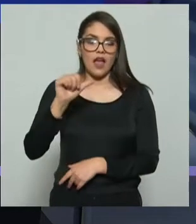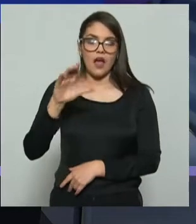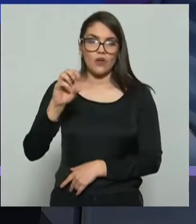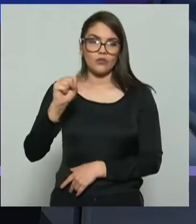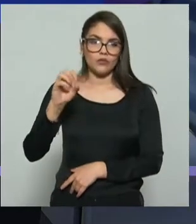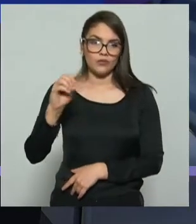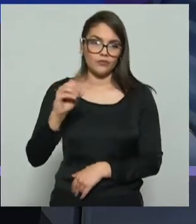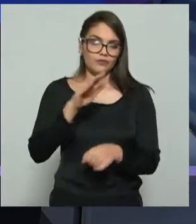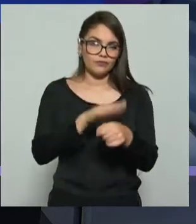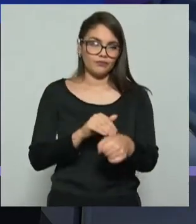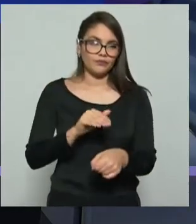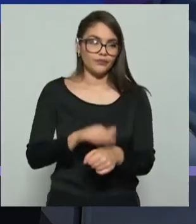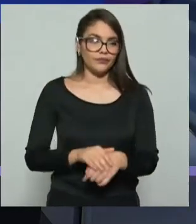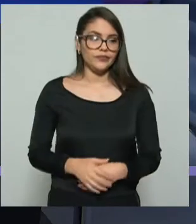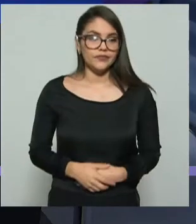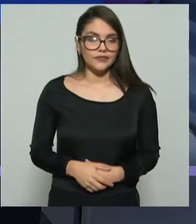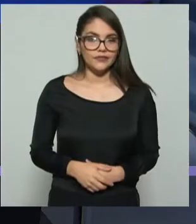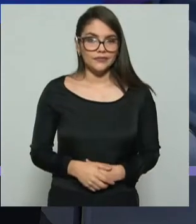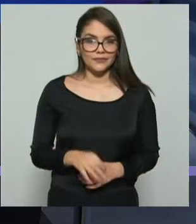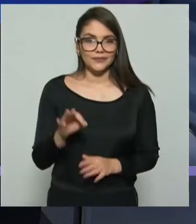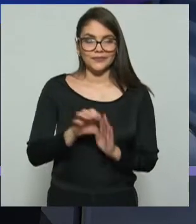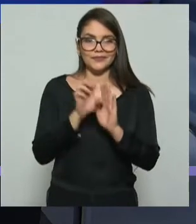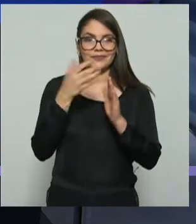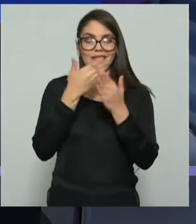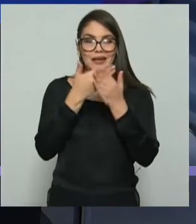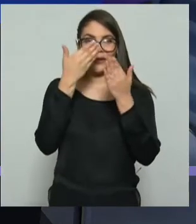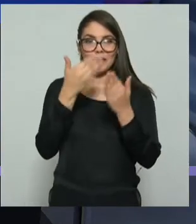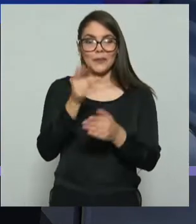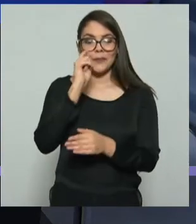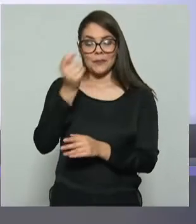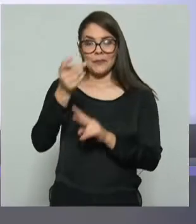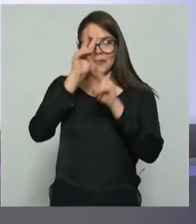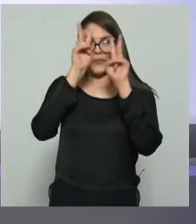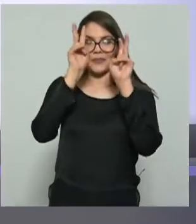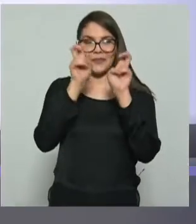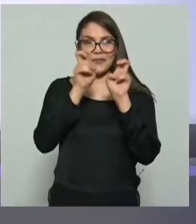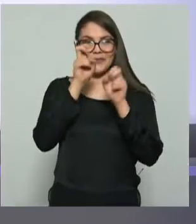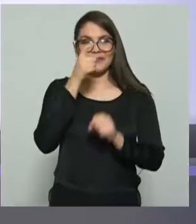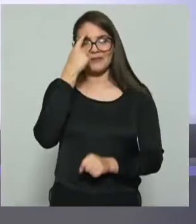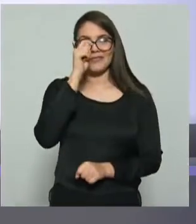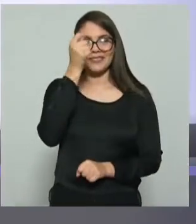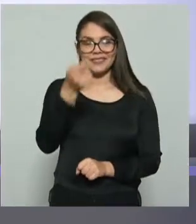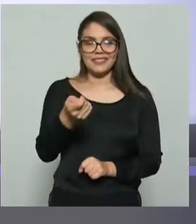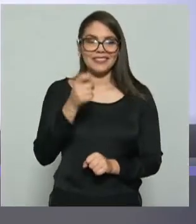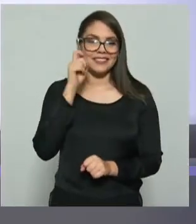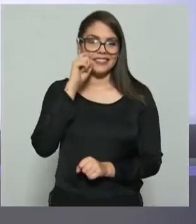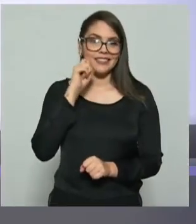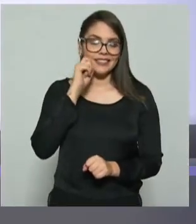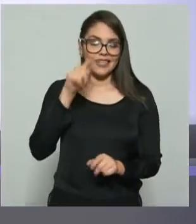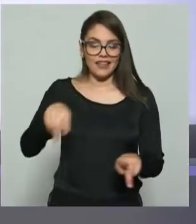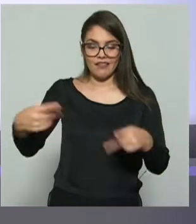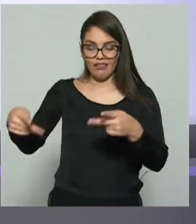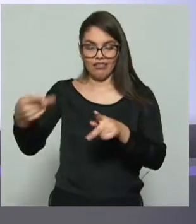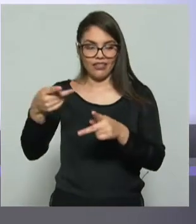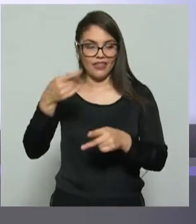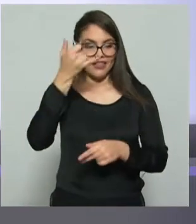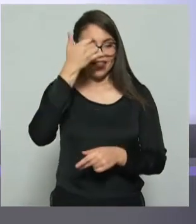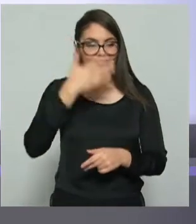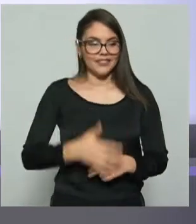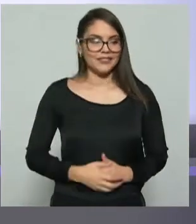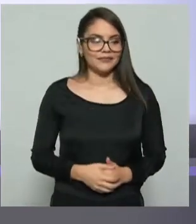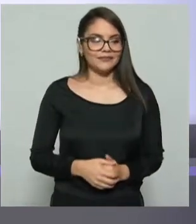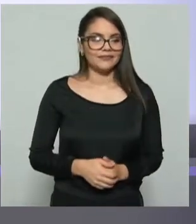hablabas, que por ejemplo, esta vez, ¿no? Es un tema de comercio sexual con las imágenes. Pero también, por ejemplo,